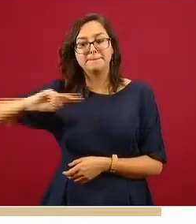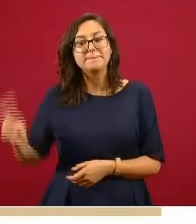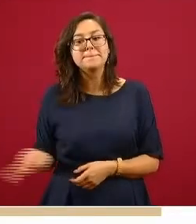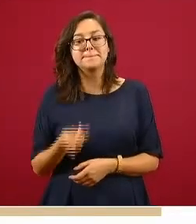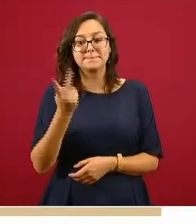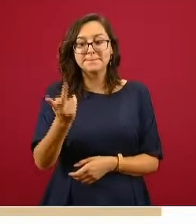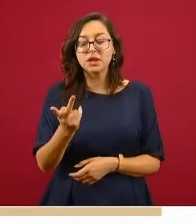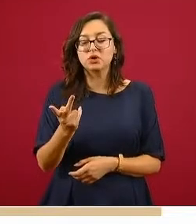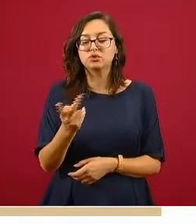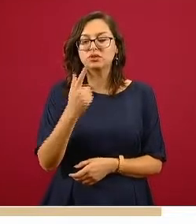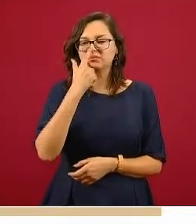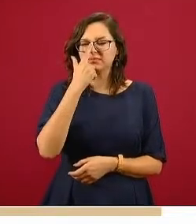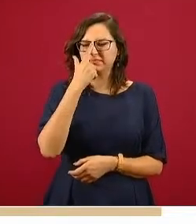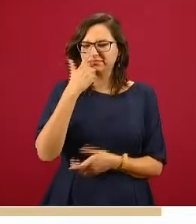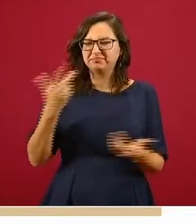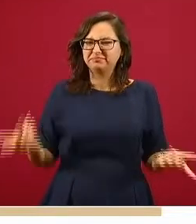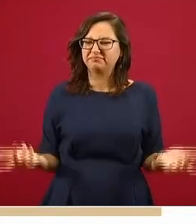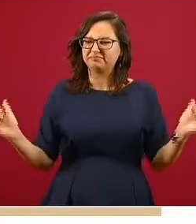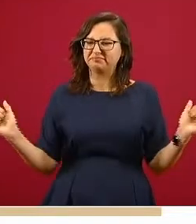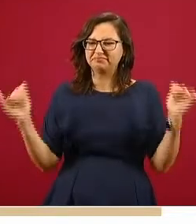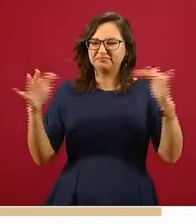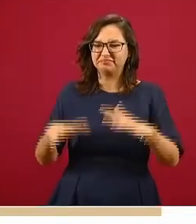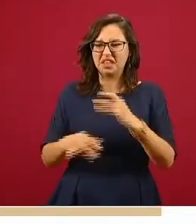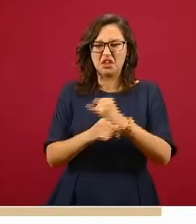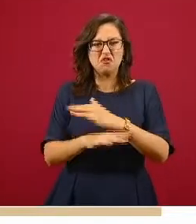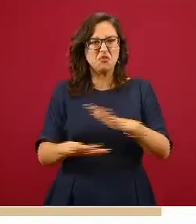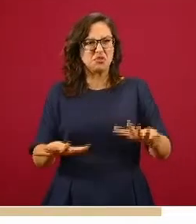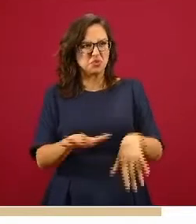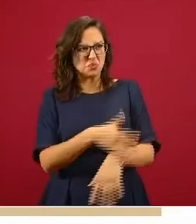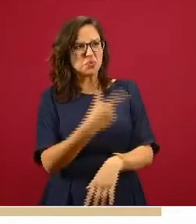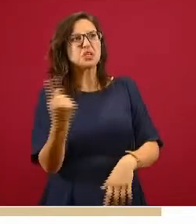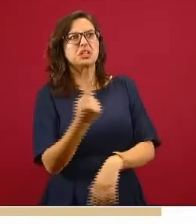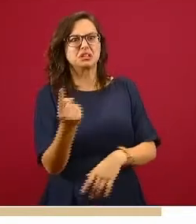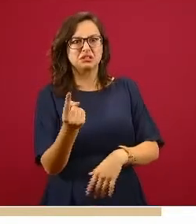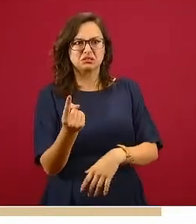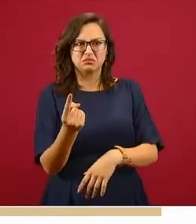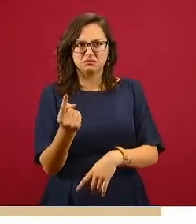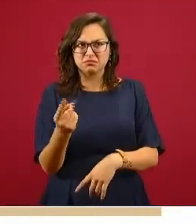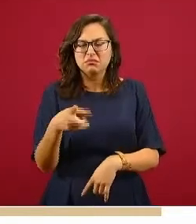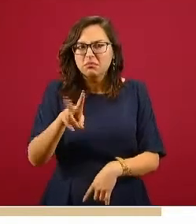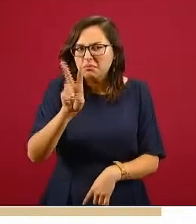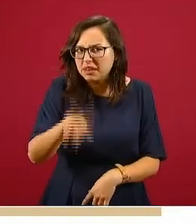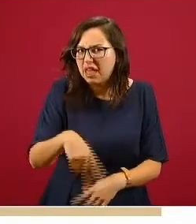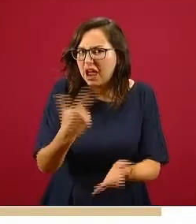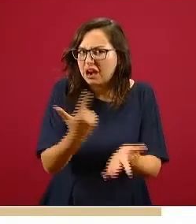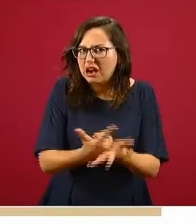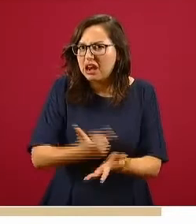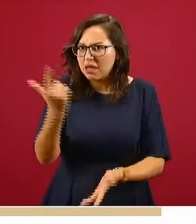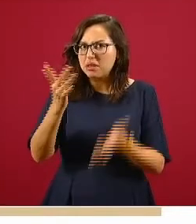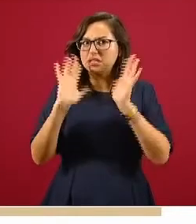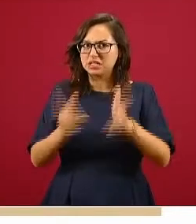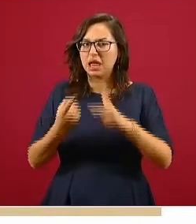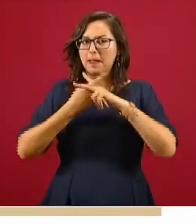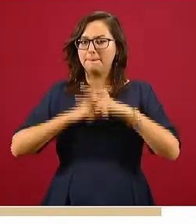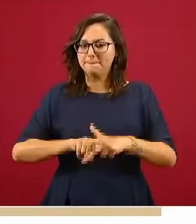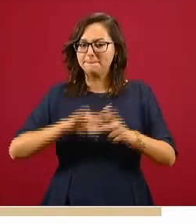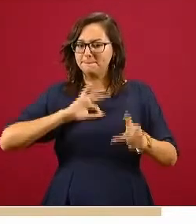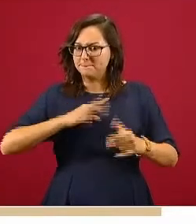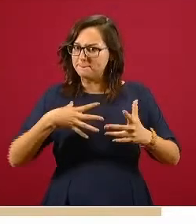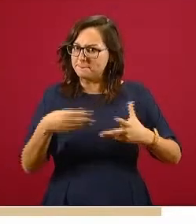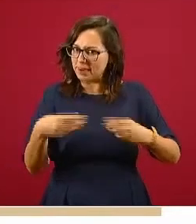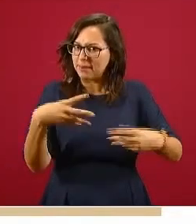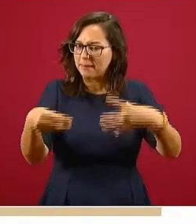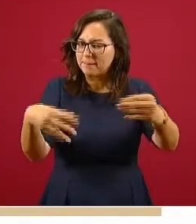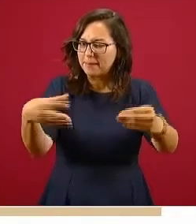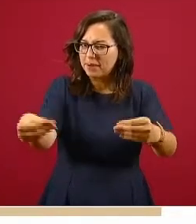muy pertinente, es ¿por qué nos convocan a informarnos esto? ¿Quiere decir que ya hay una situación grave que se está presentando? Palabras más,